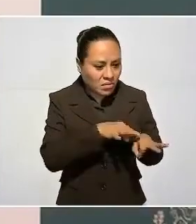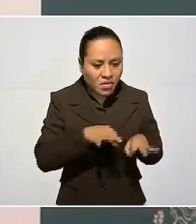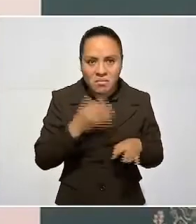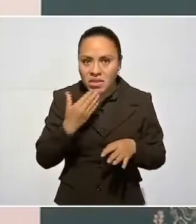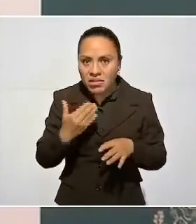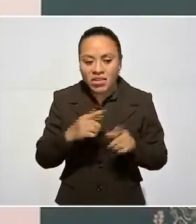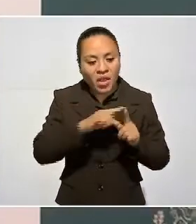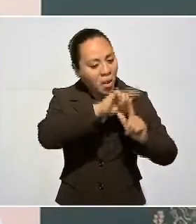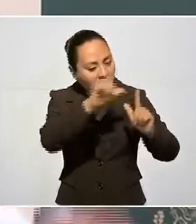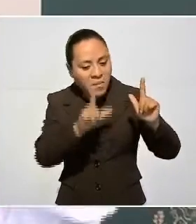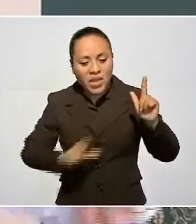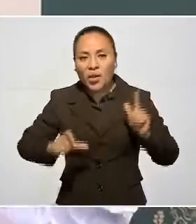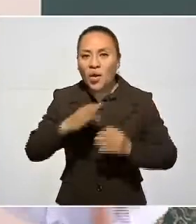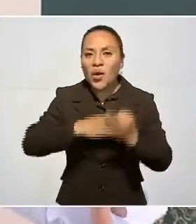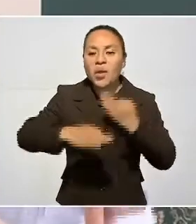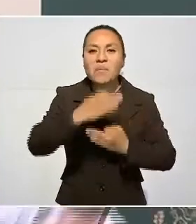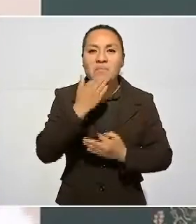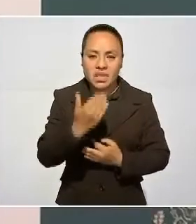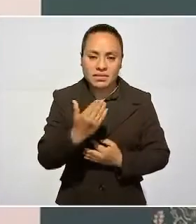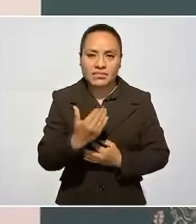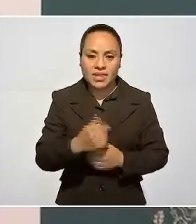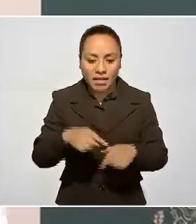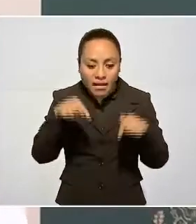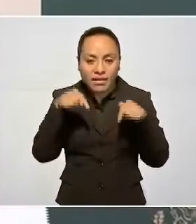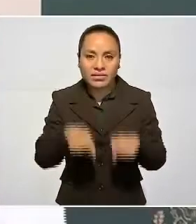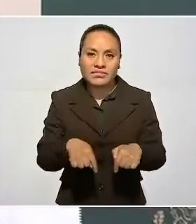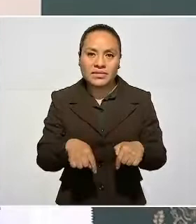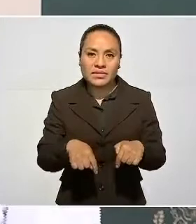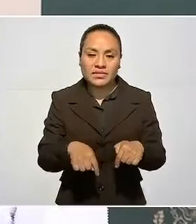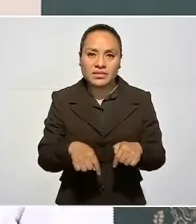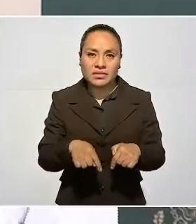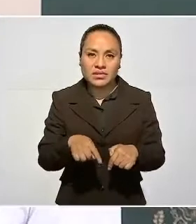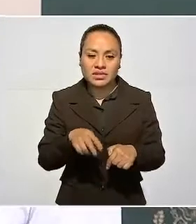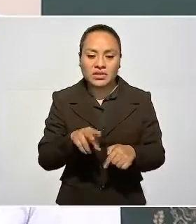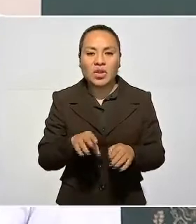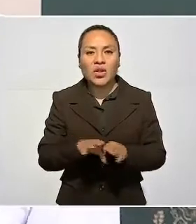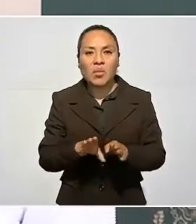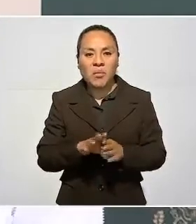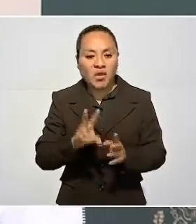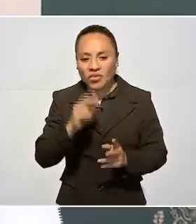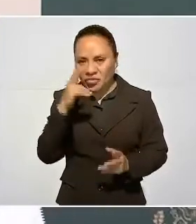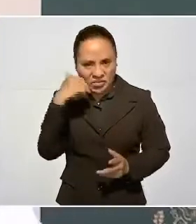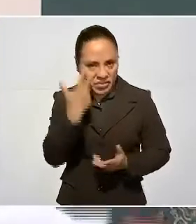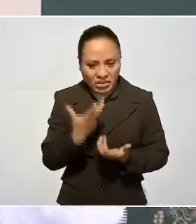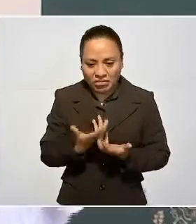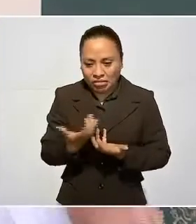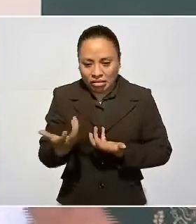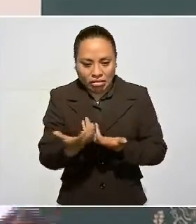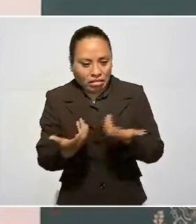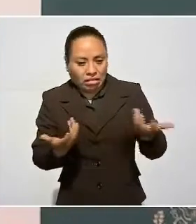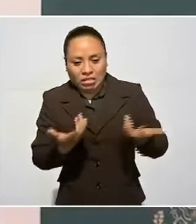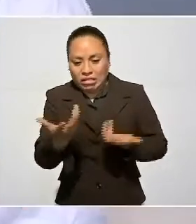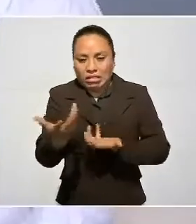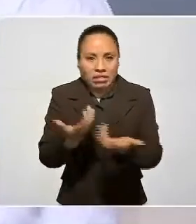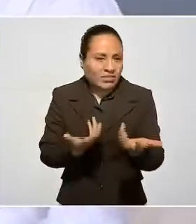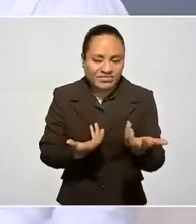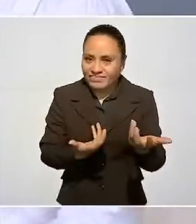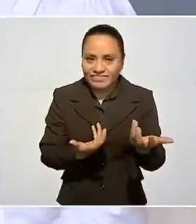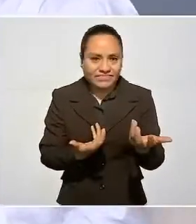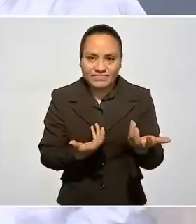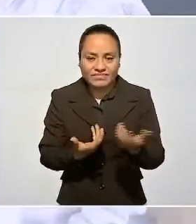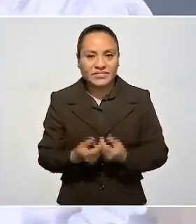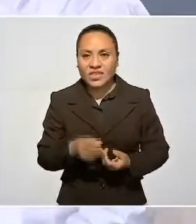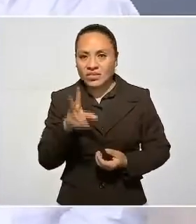bien a México. Aquí no apostamos por la división, aquí